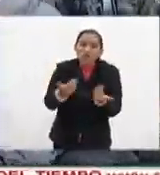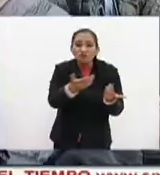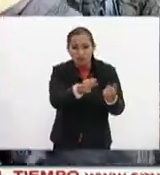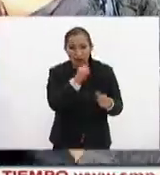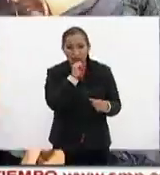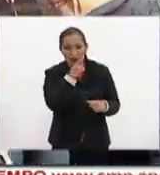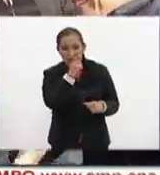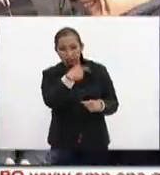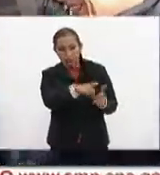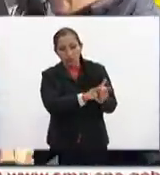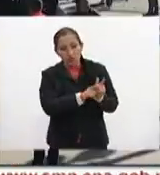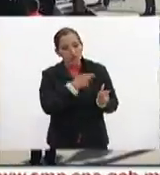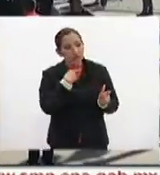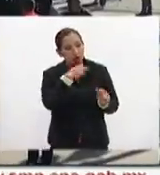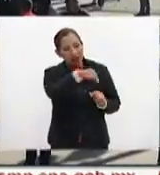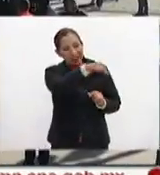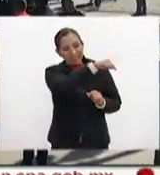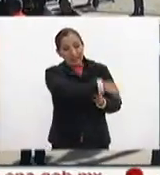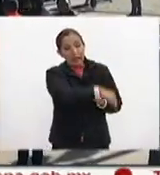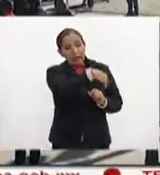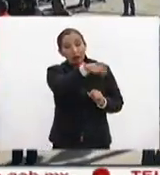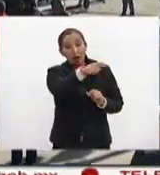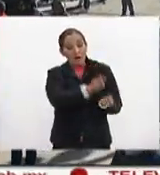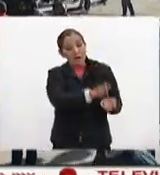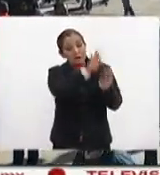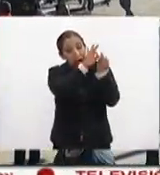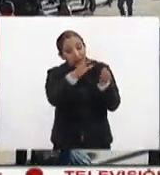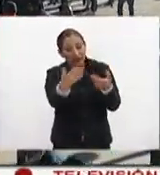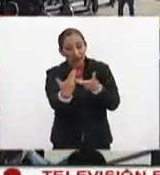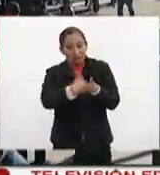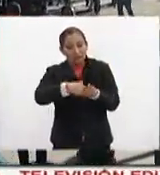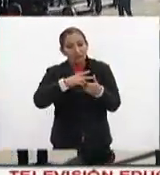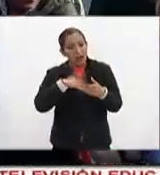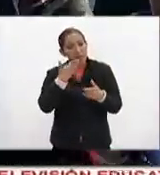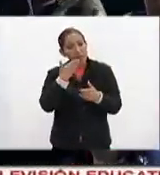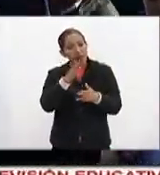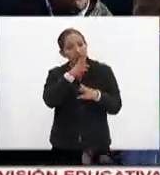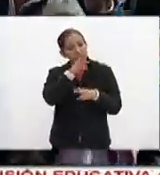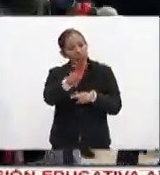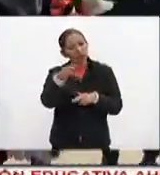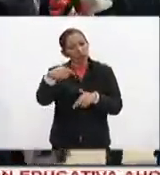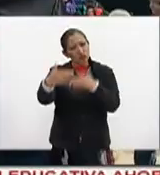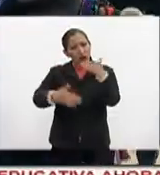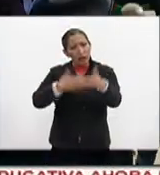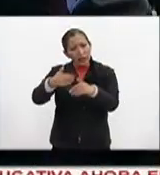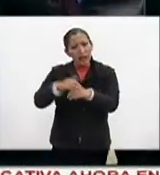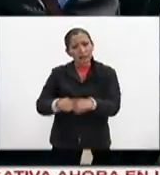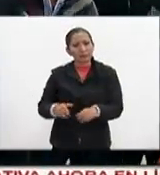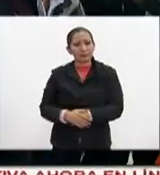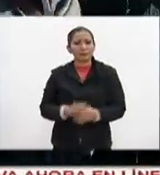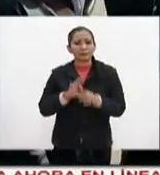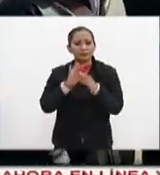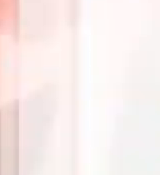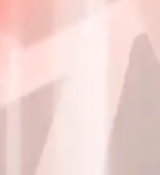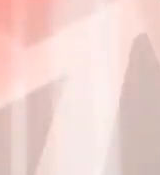También aseguró que los partidos políticos que estén en el frente han conseguido buenos resultados en asociación.